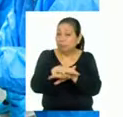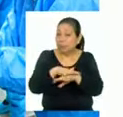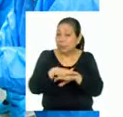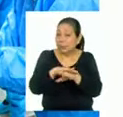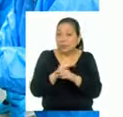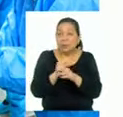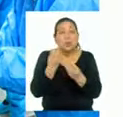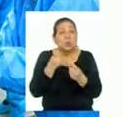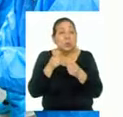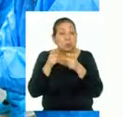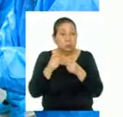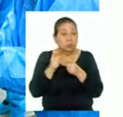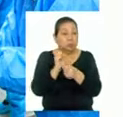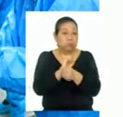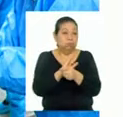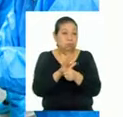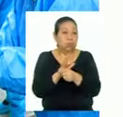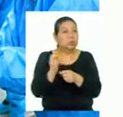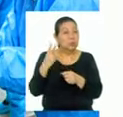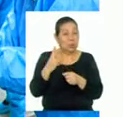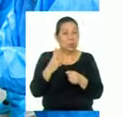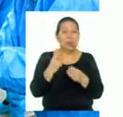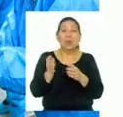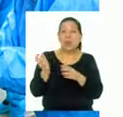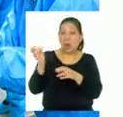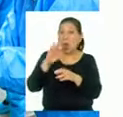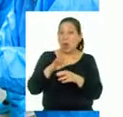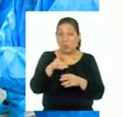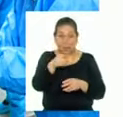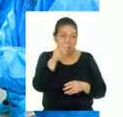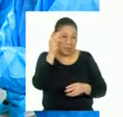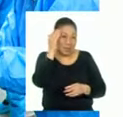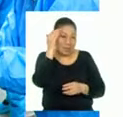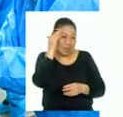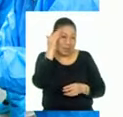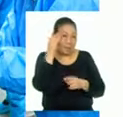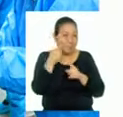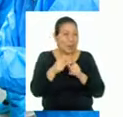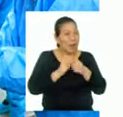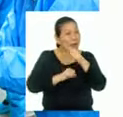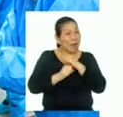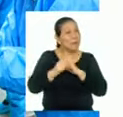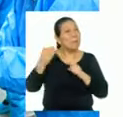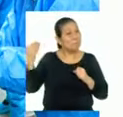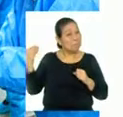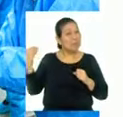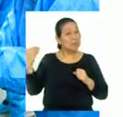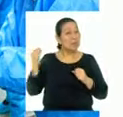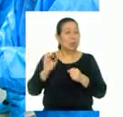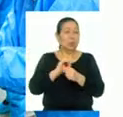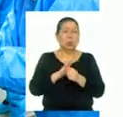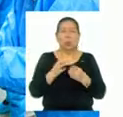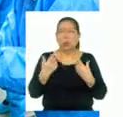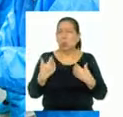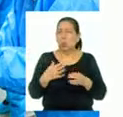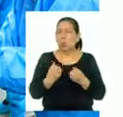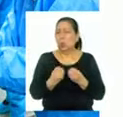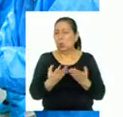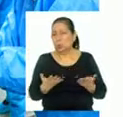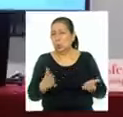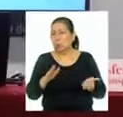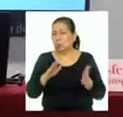el control de la pandemia en la segunda ola. Ustedes saben, lamentablemente el año pasado la pandemia causó muchos